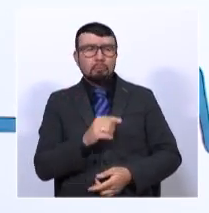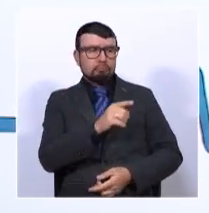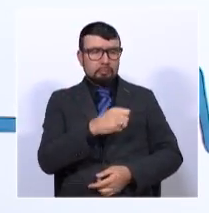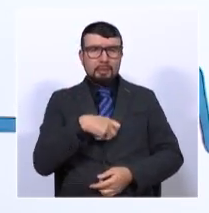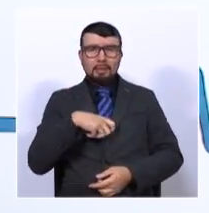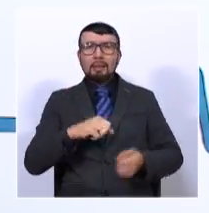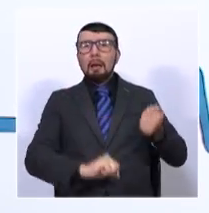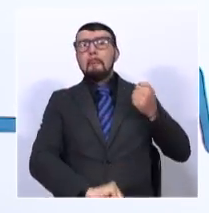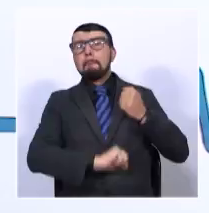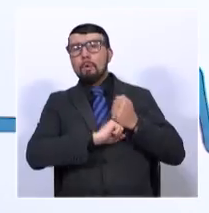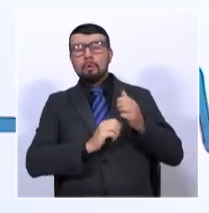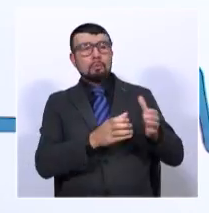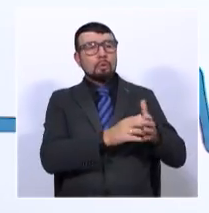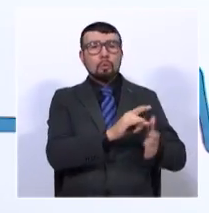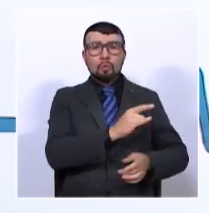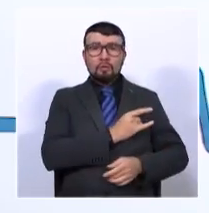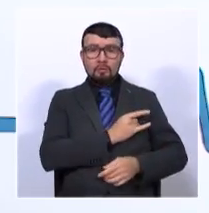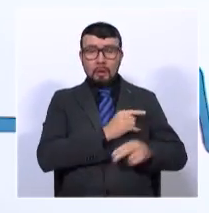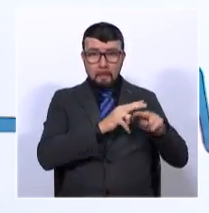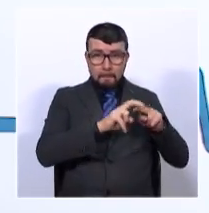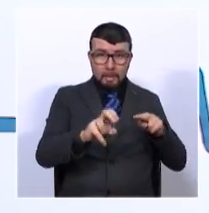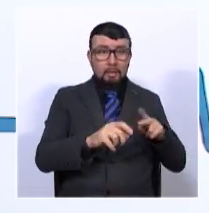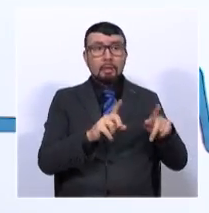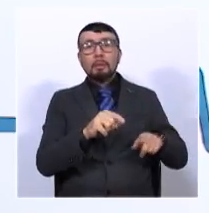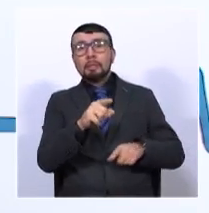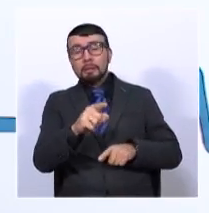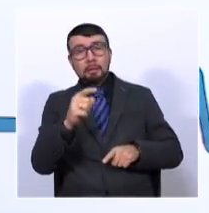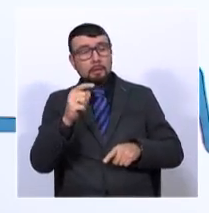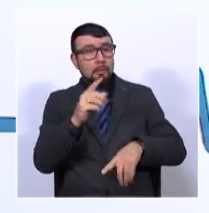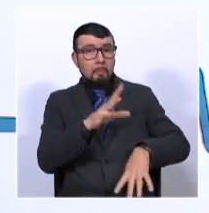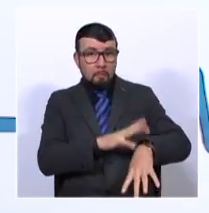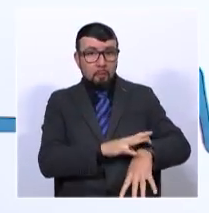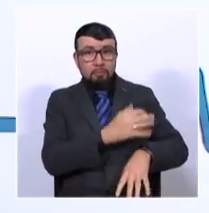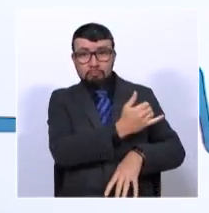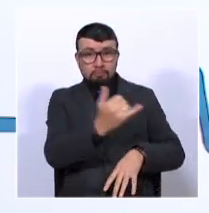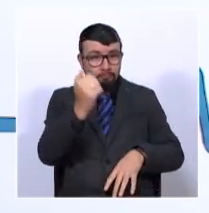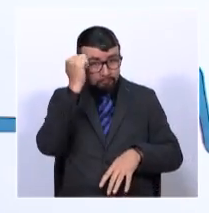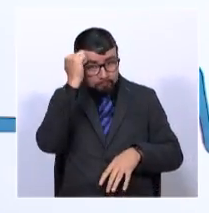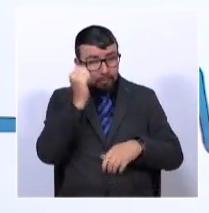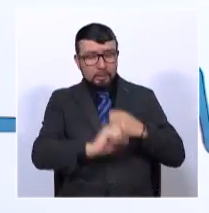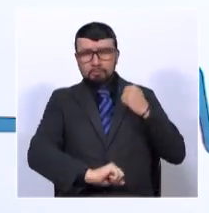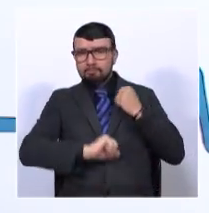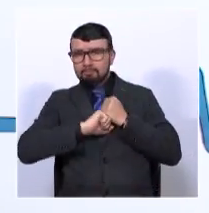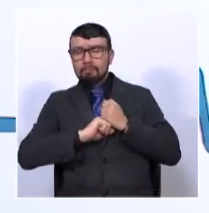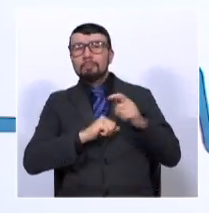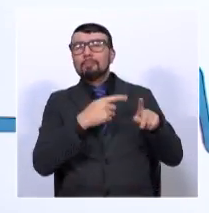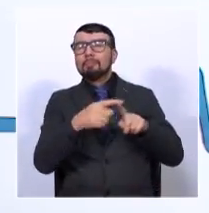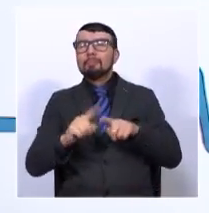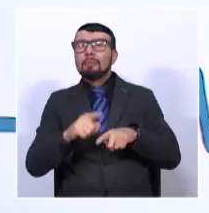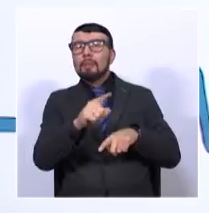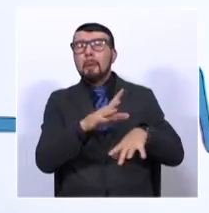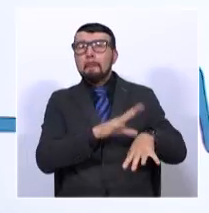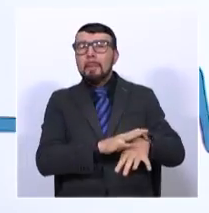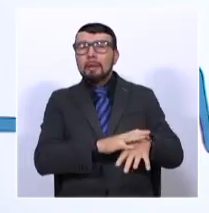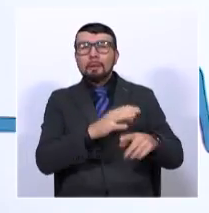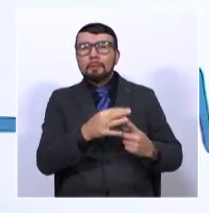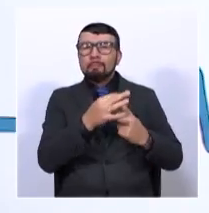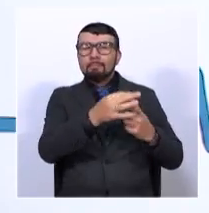Universidad Manizales y sus docentes, con médicos de todas las especialidades